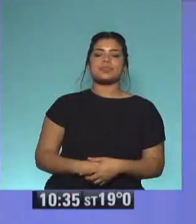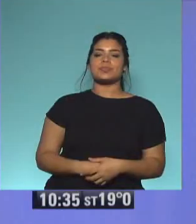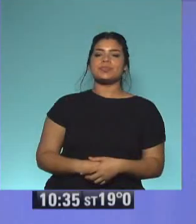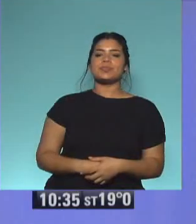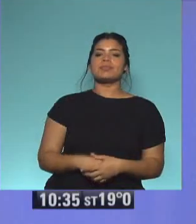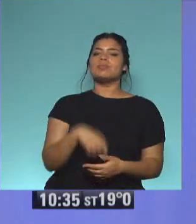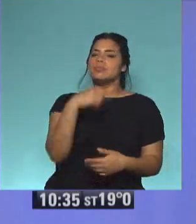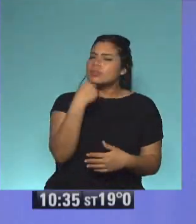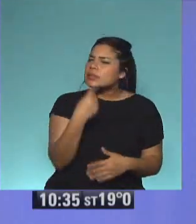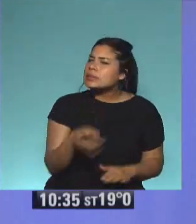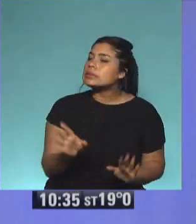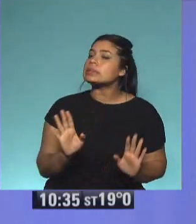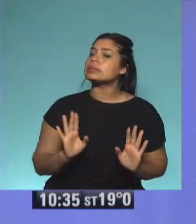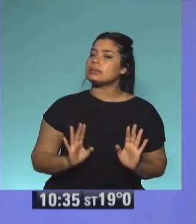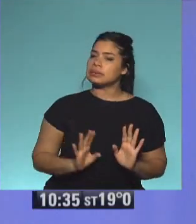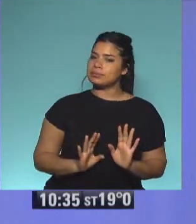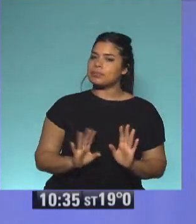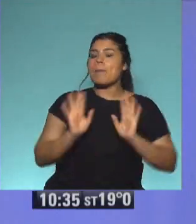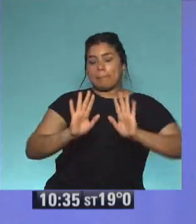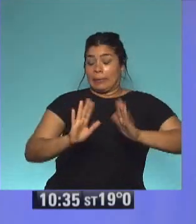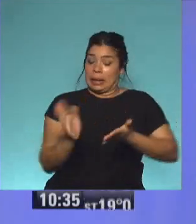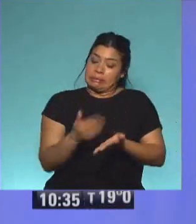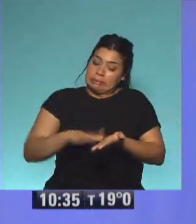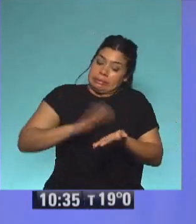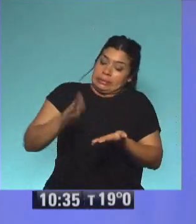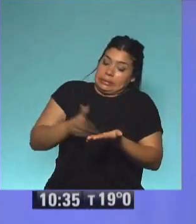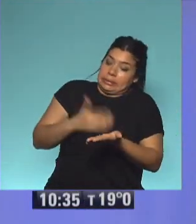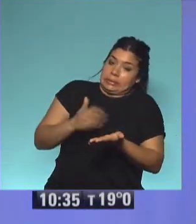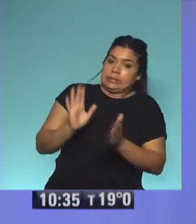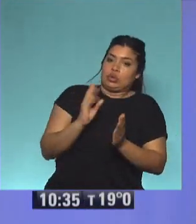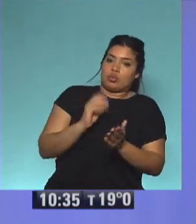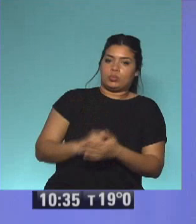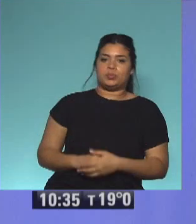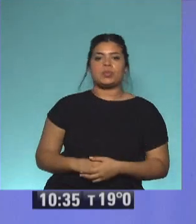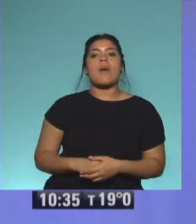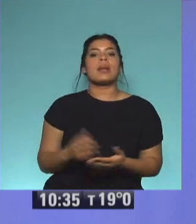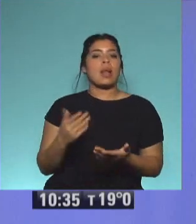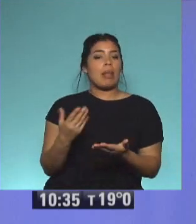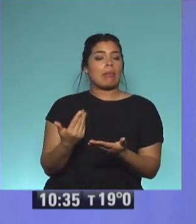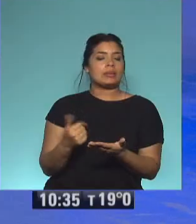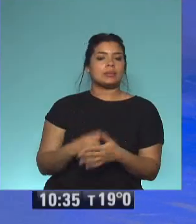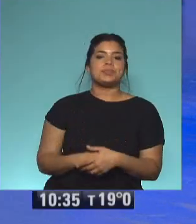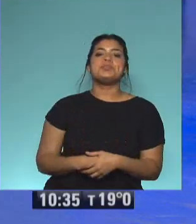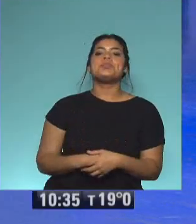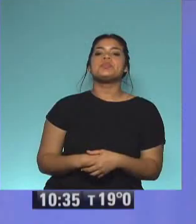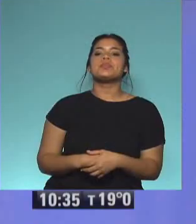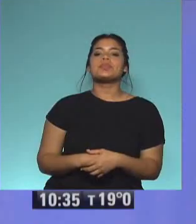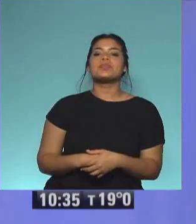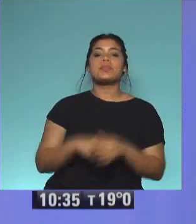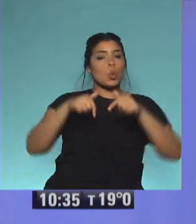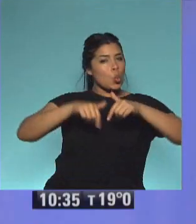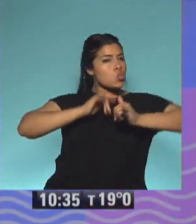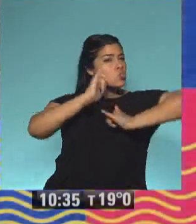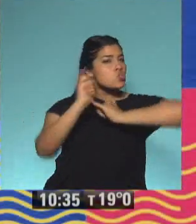Decía... Principio. Ven que estoy volviendo principio. Al principio. Ahí está, al principio. Decía, este cuento